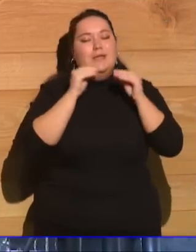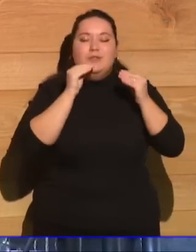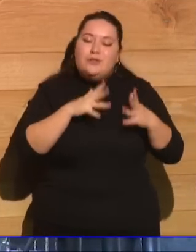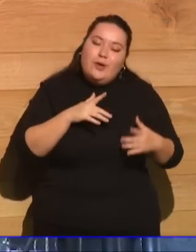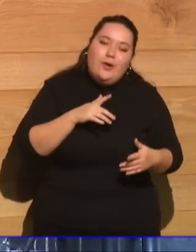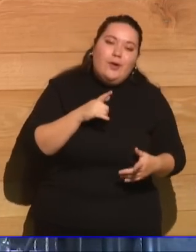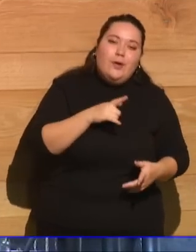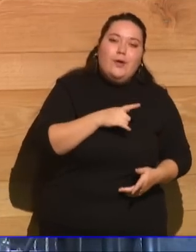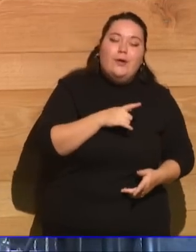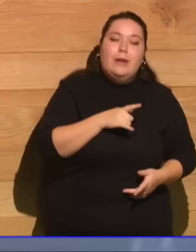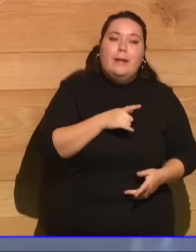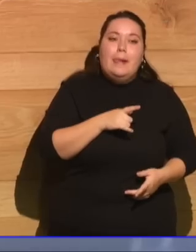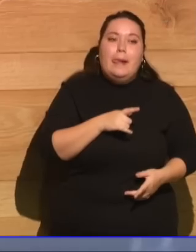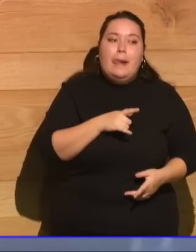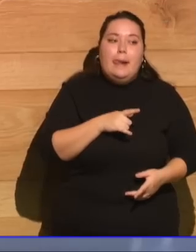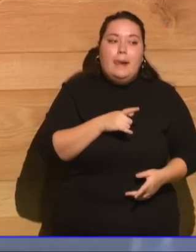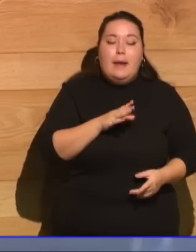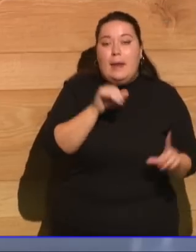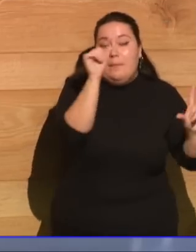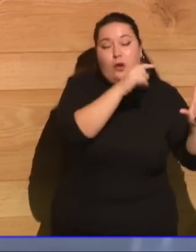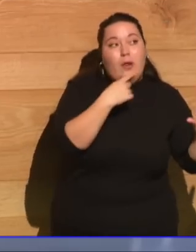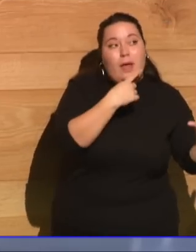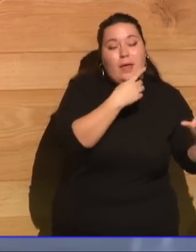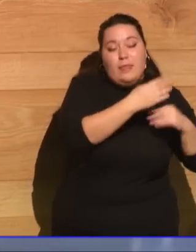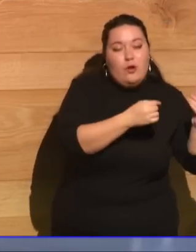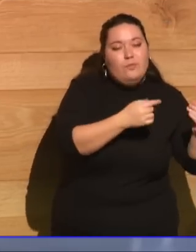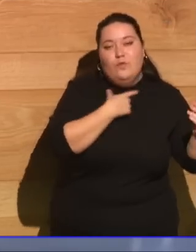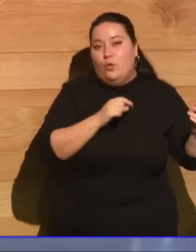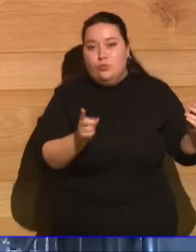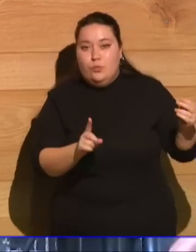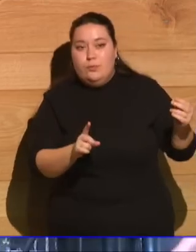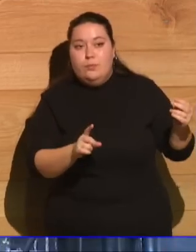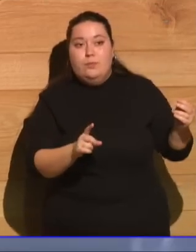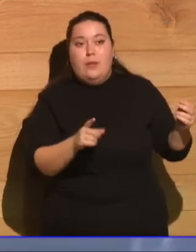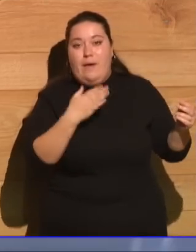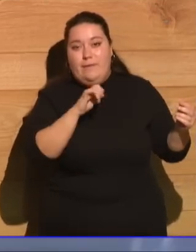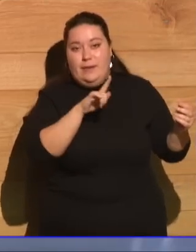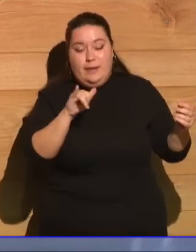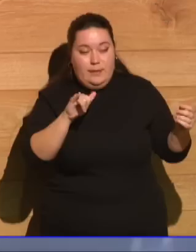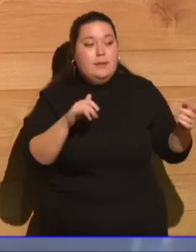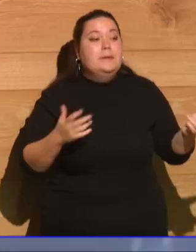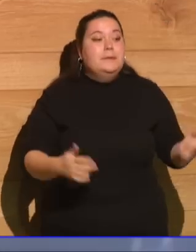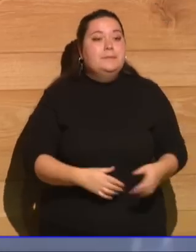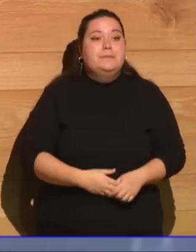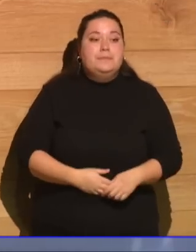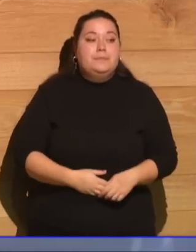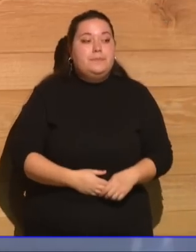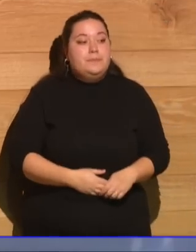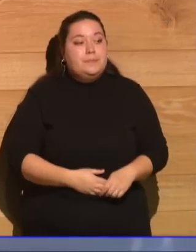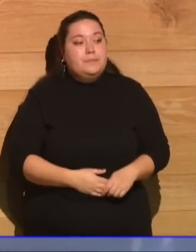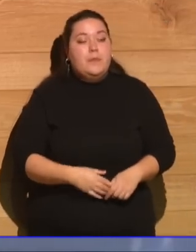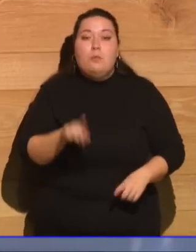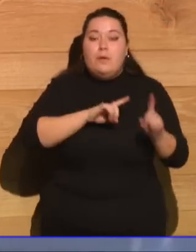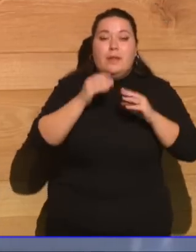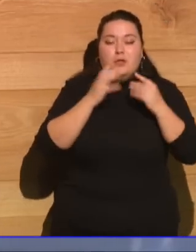que había contado en la, Se lo había en la contado película... Fue después de Oliver la Stone, peli. Vale. Sí, porque además es que... Escribió el libro después. Vale. A ver, el problema con las historias